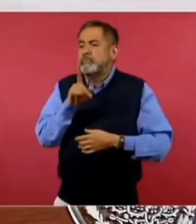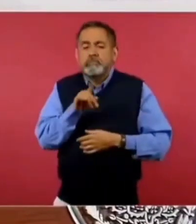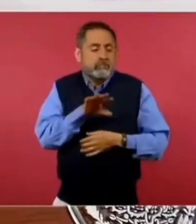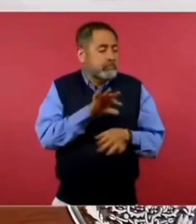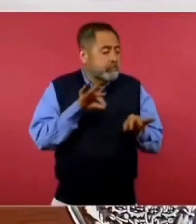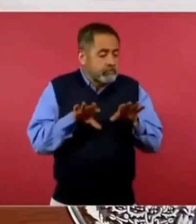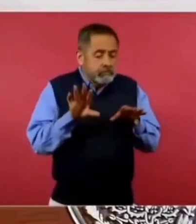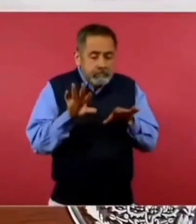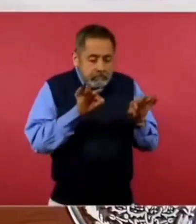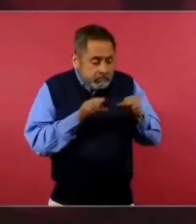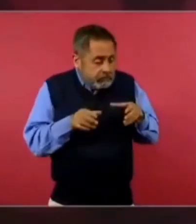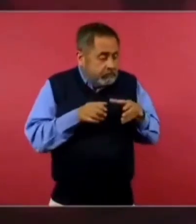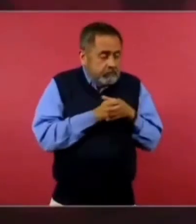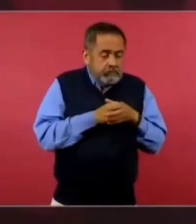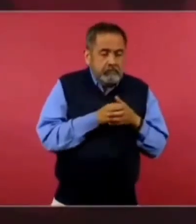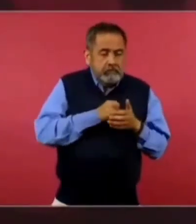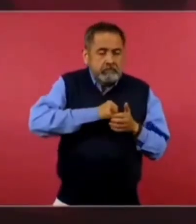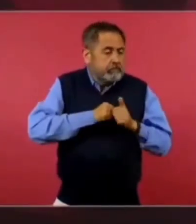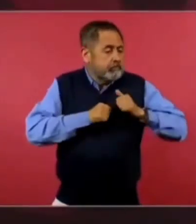a los